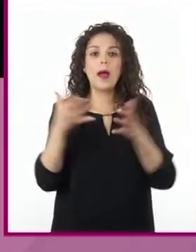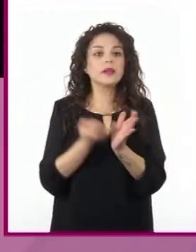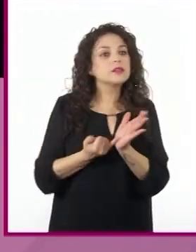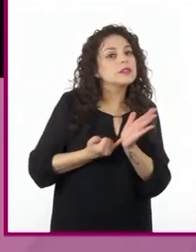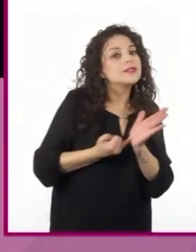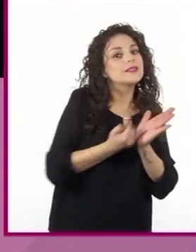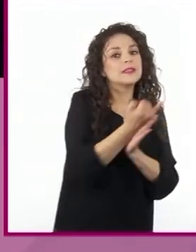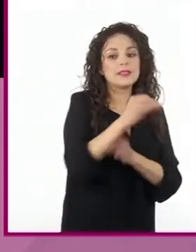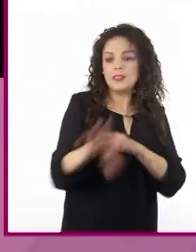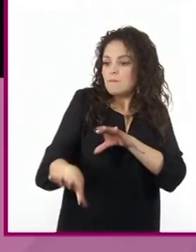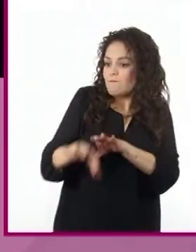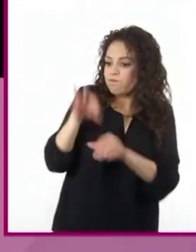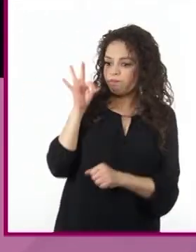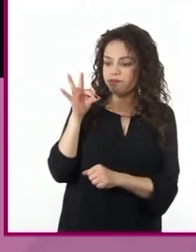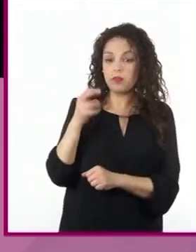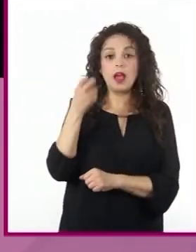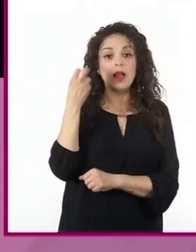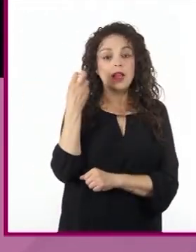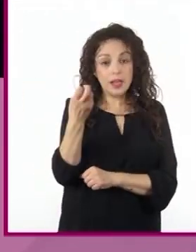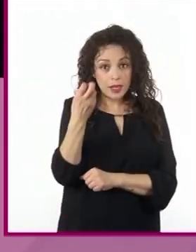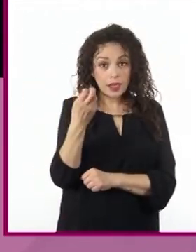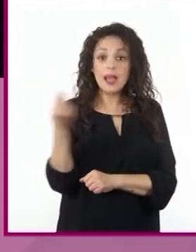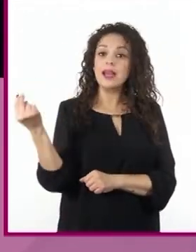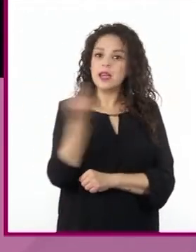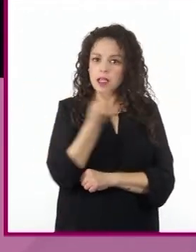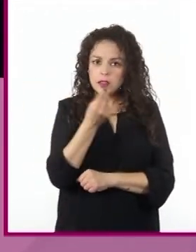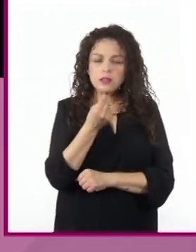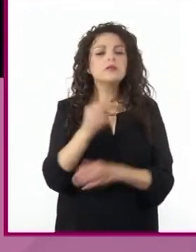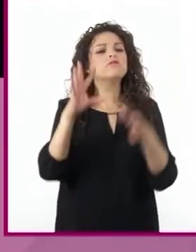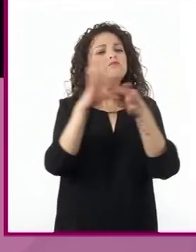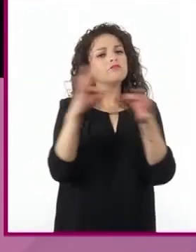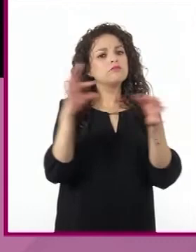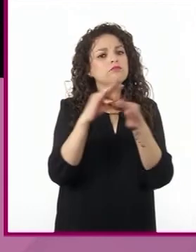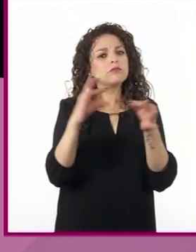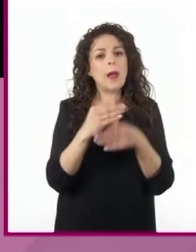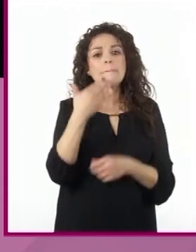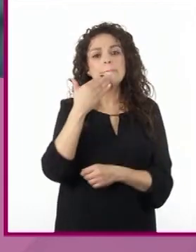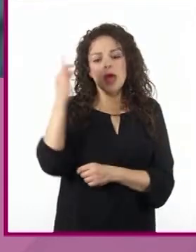decisión y comuniquemos con asertividad lo que queremos y pensamos.